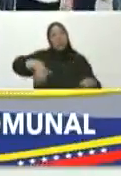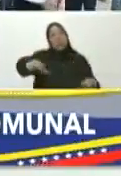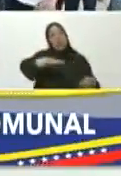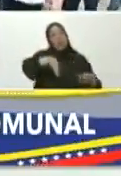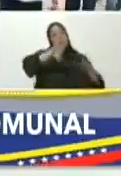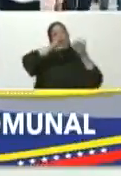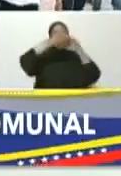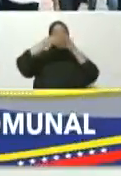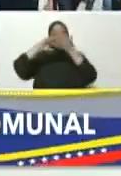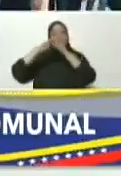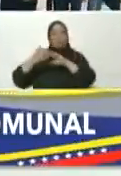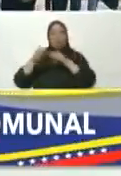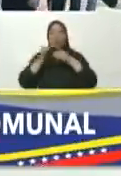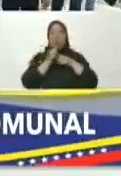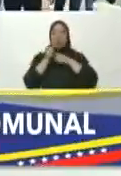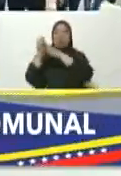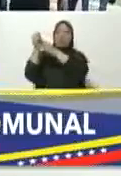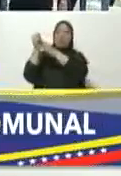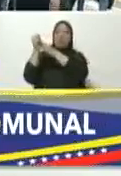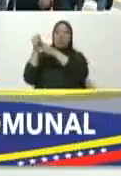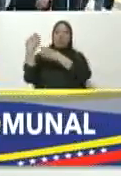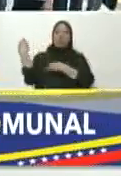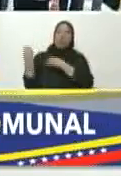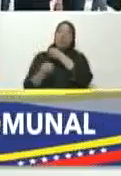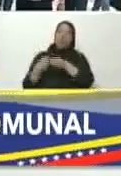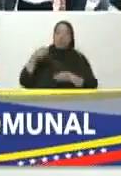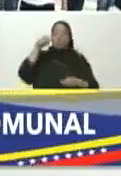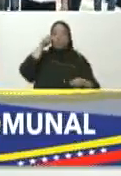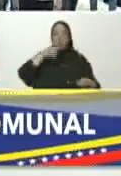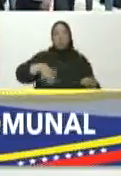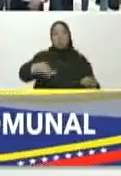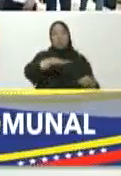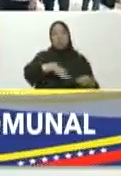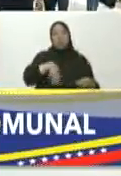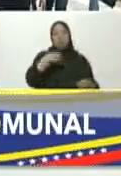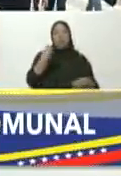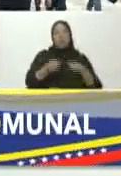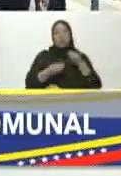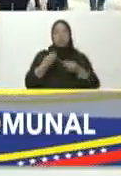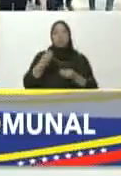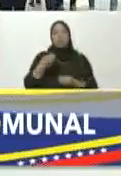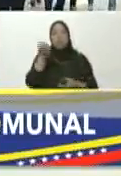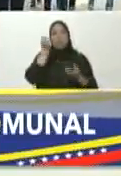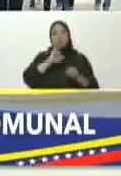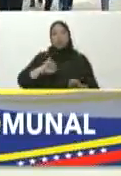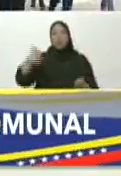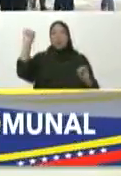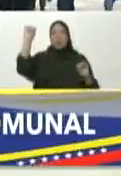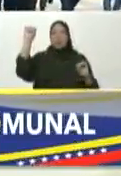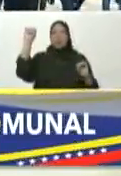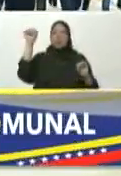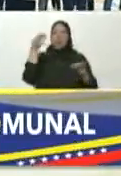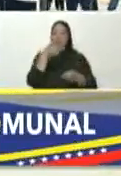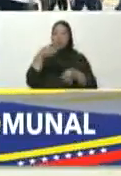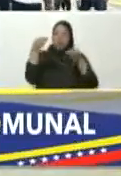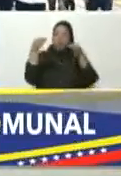comunidad, en el liderazgo, en la organización, en el poder popular. Ahí es donde se construye el socialismo, en lo